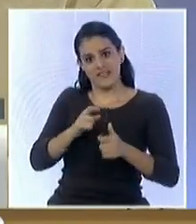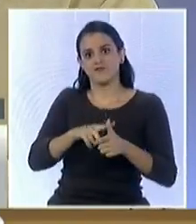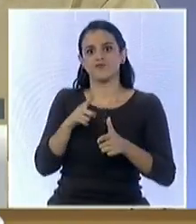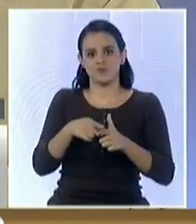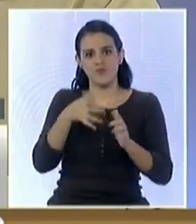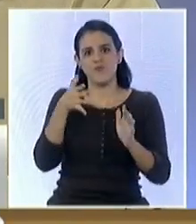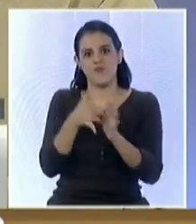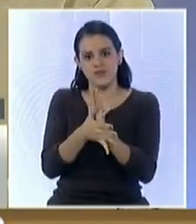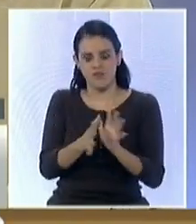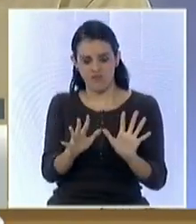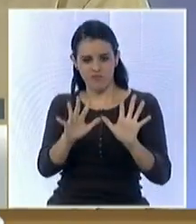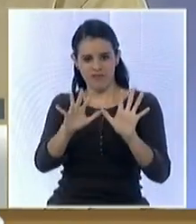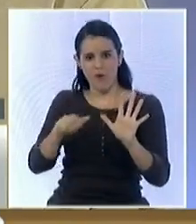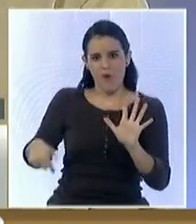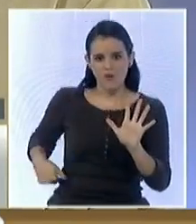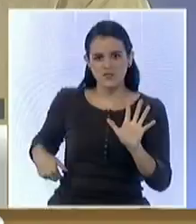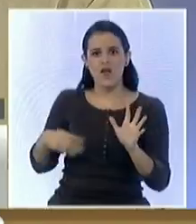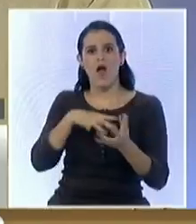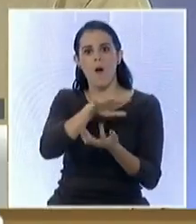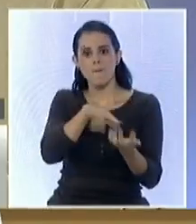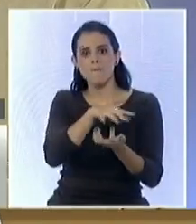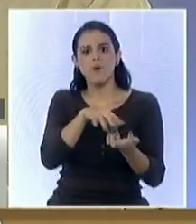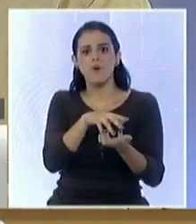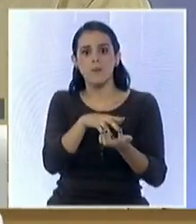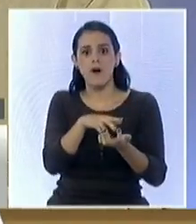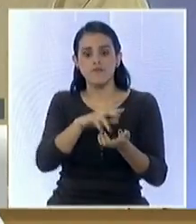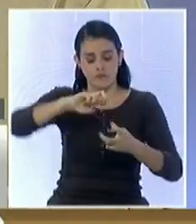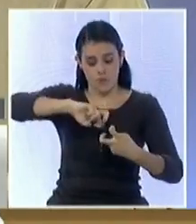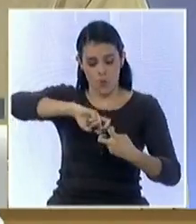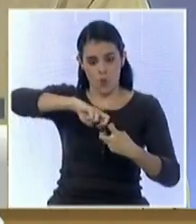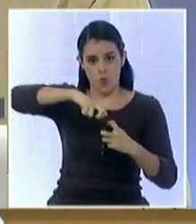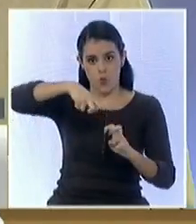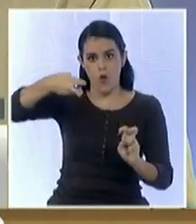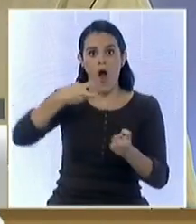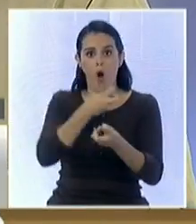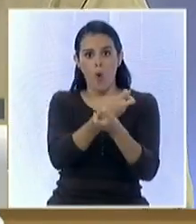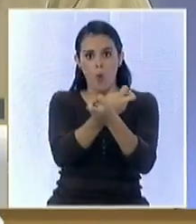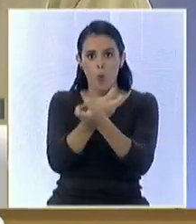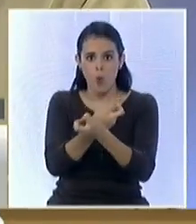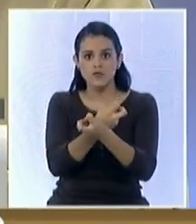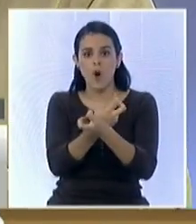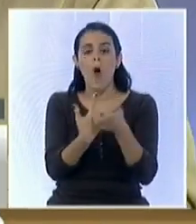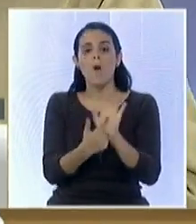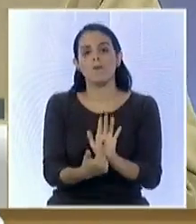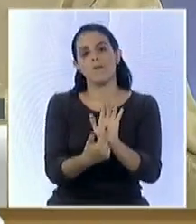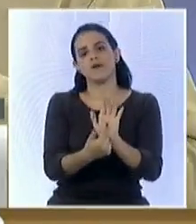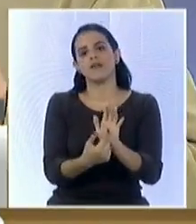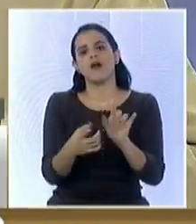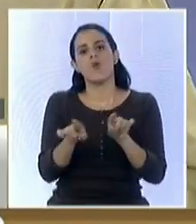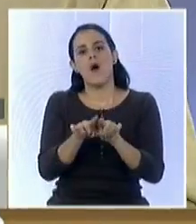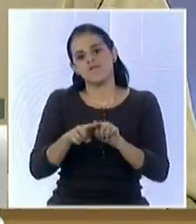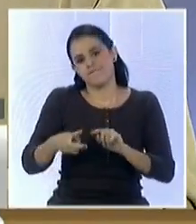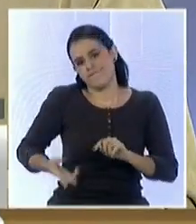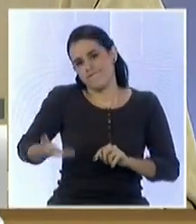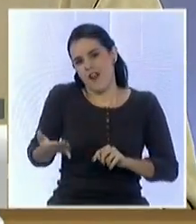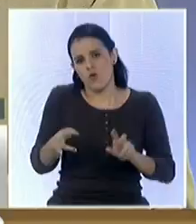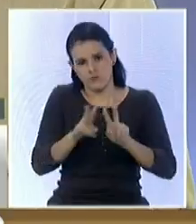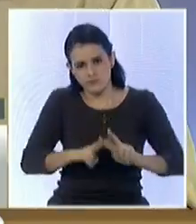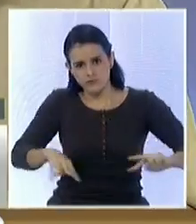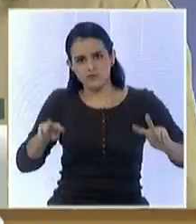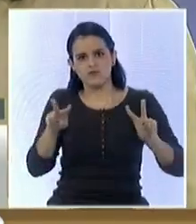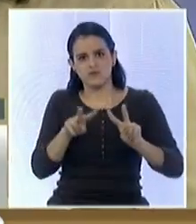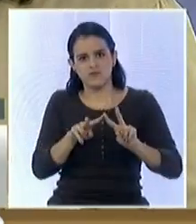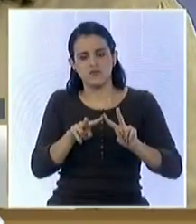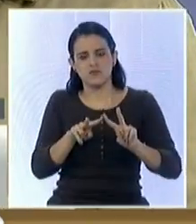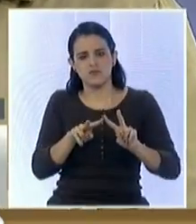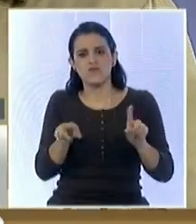porque los huesos de la columna representan nuestros valores y nuestras creencias principales y cómo nos movemos y articulamos el mundo en